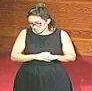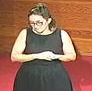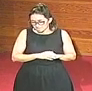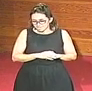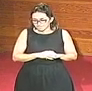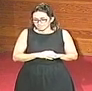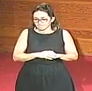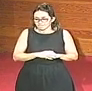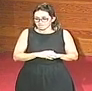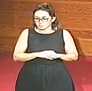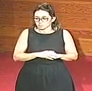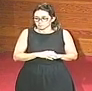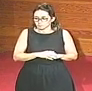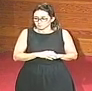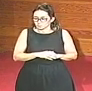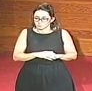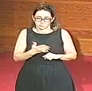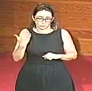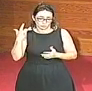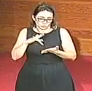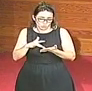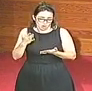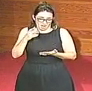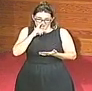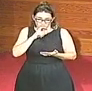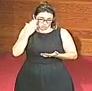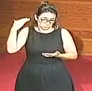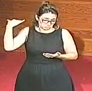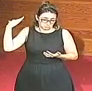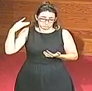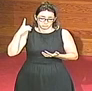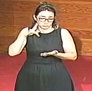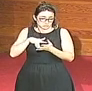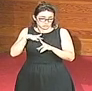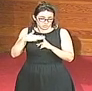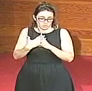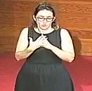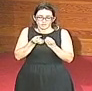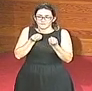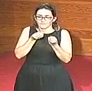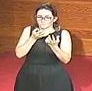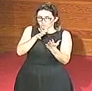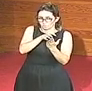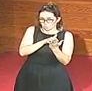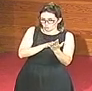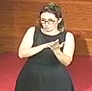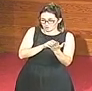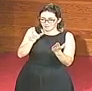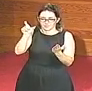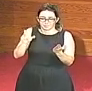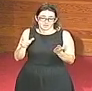Se dio un caso hace unos años de un informe que salió del difunto Botín